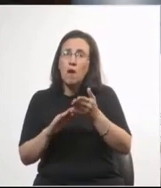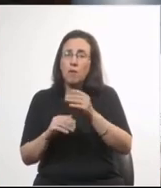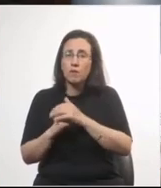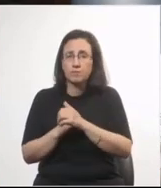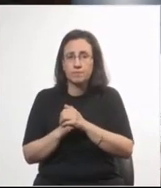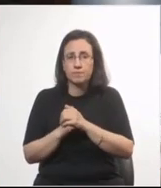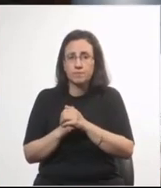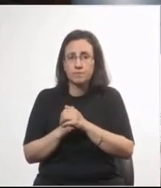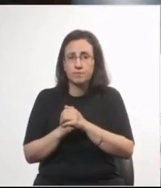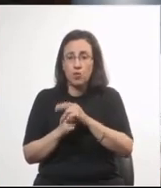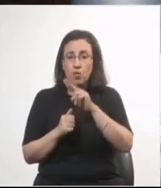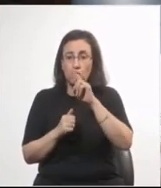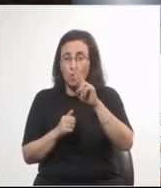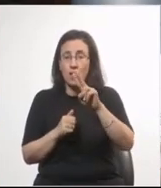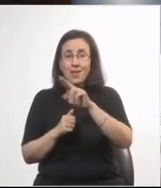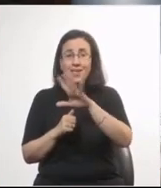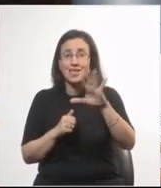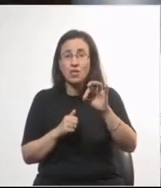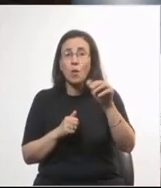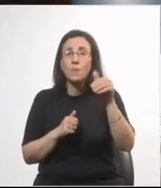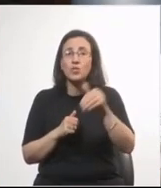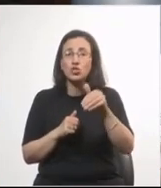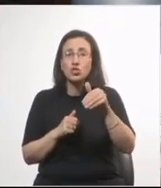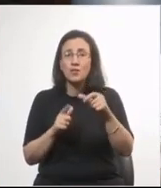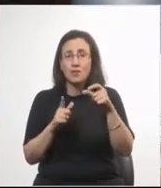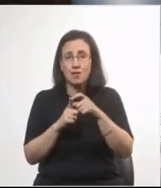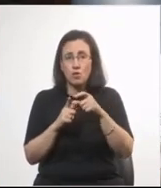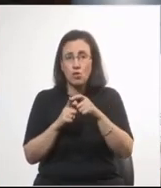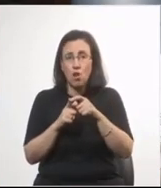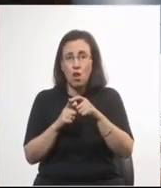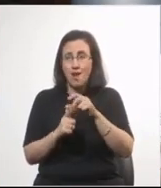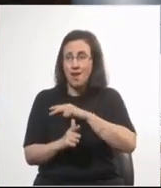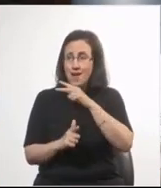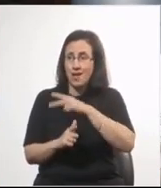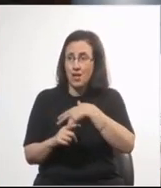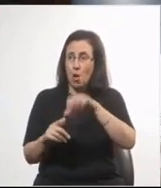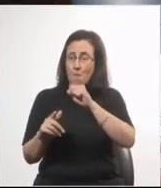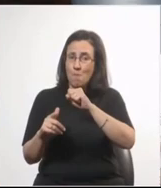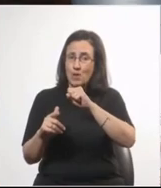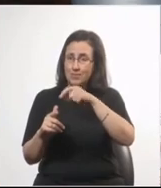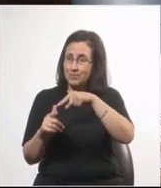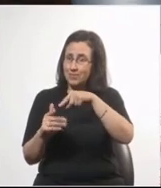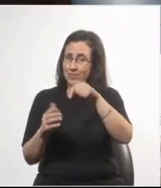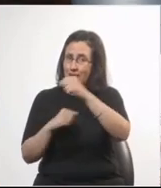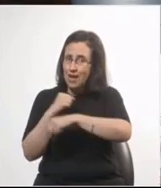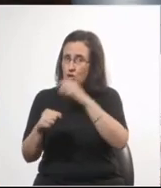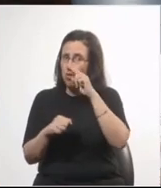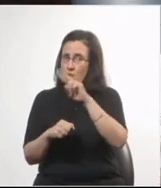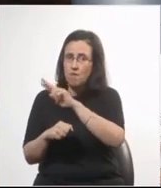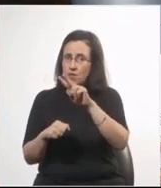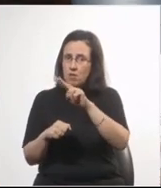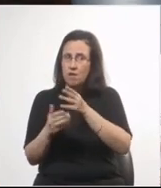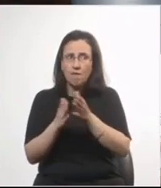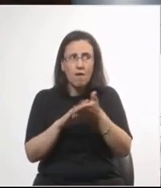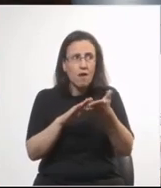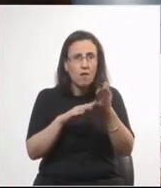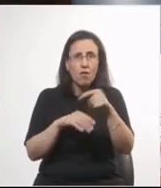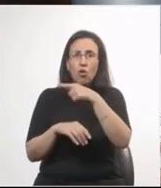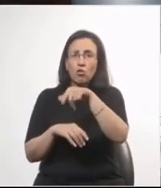o esos 2.500 millones de dólares más de riqueza que se produjeron en el país? Pues